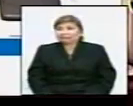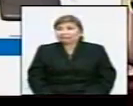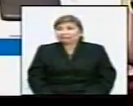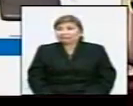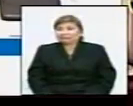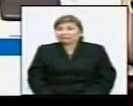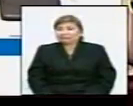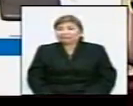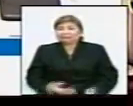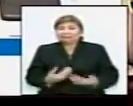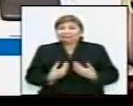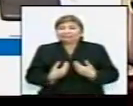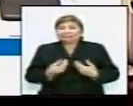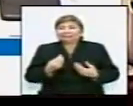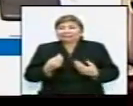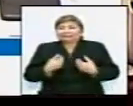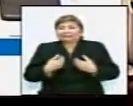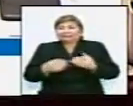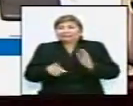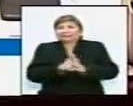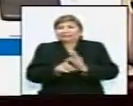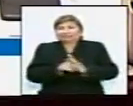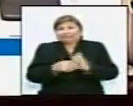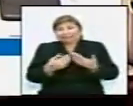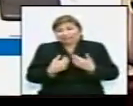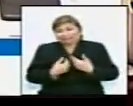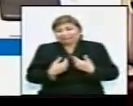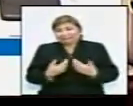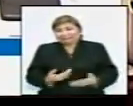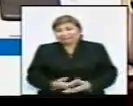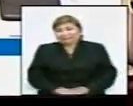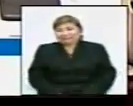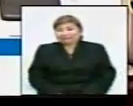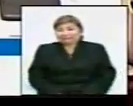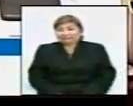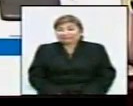¿por qué la ley tiene ese rango? ¿Por qué la ley?